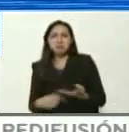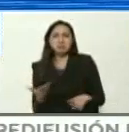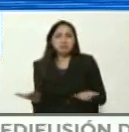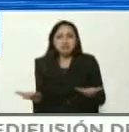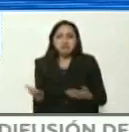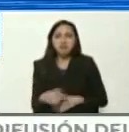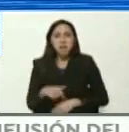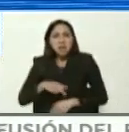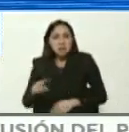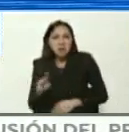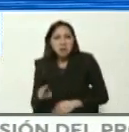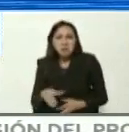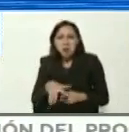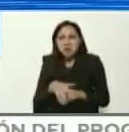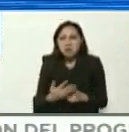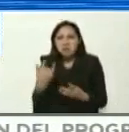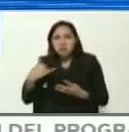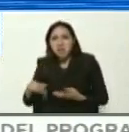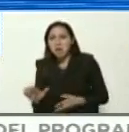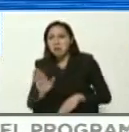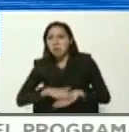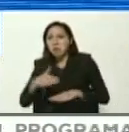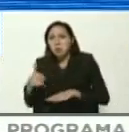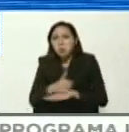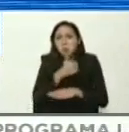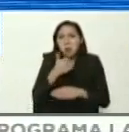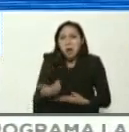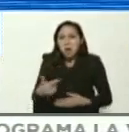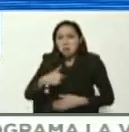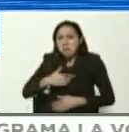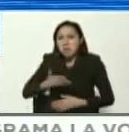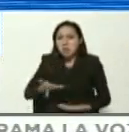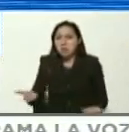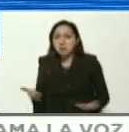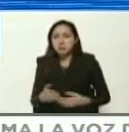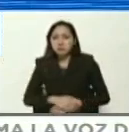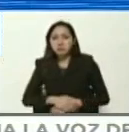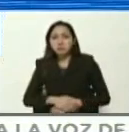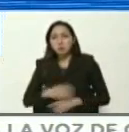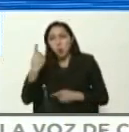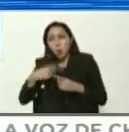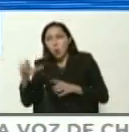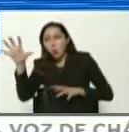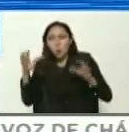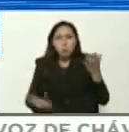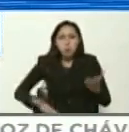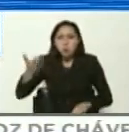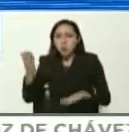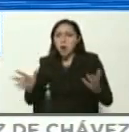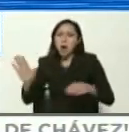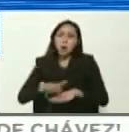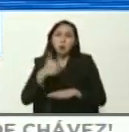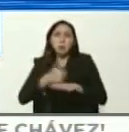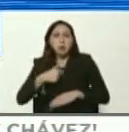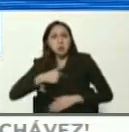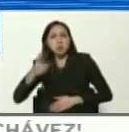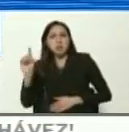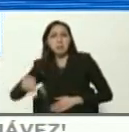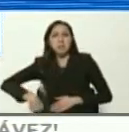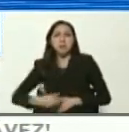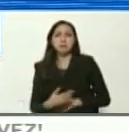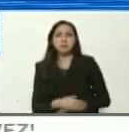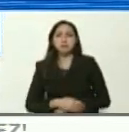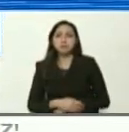en el país tal está sucediendo tal cosa por culpa de Maduro, que en otro país tal también es culpa de Maduro.